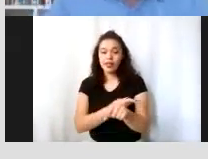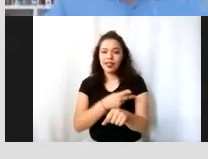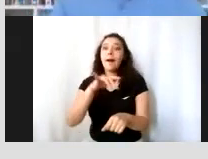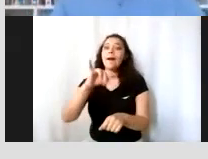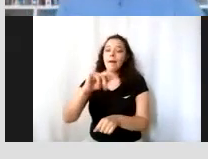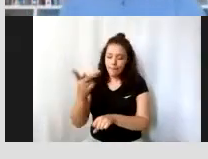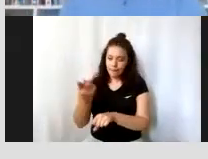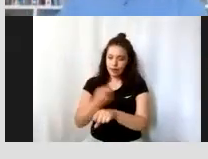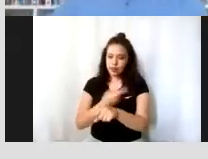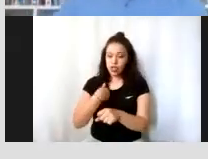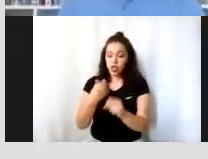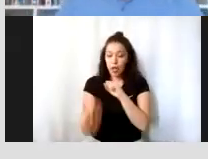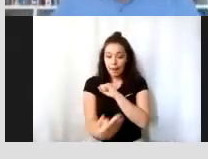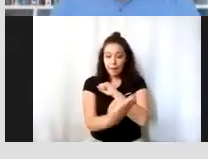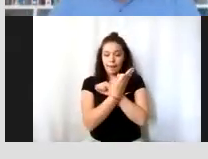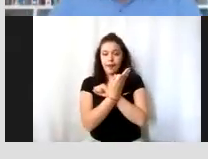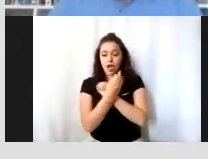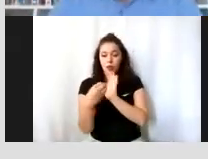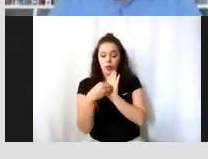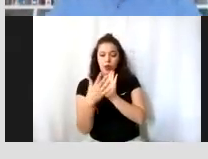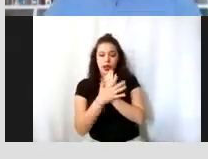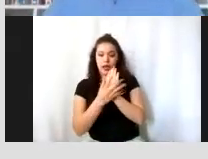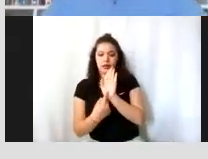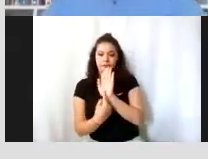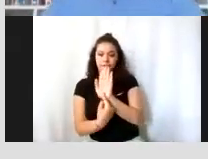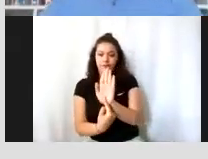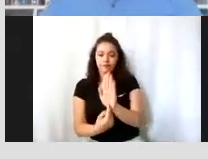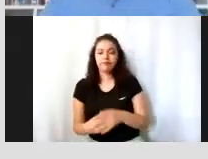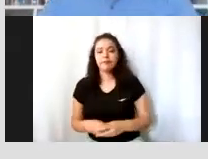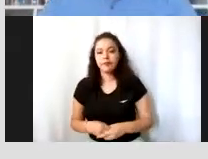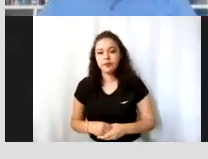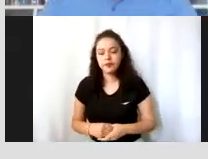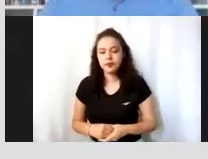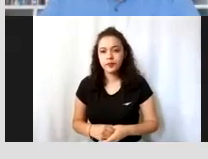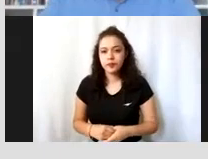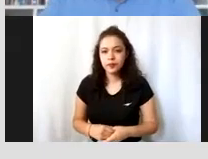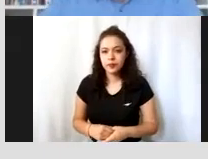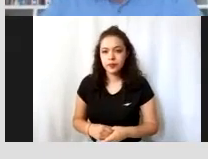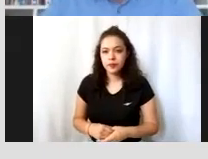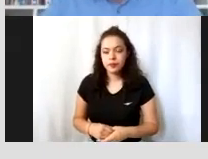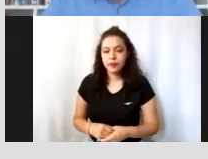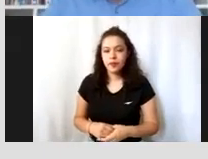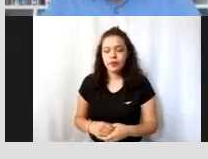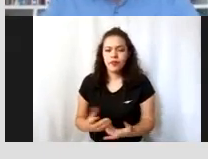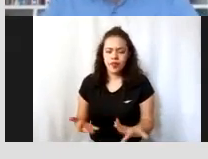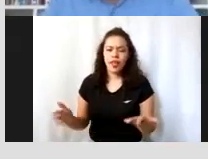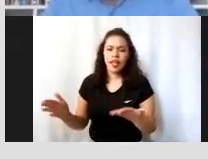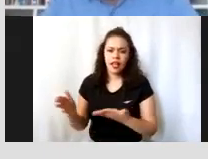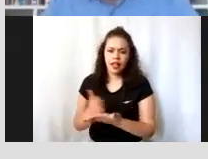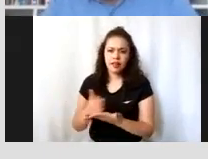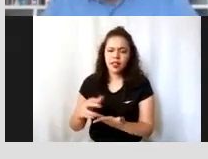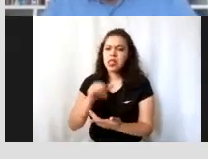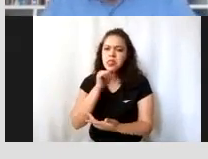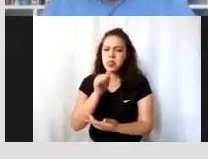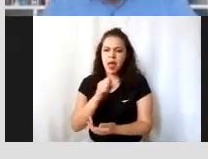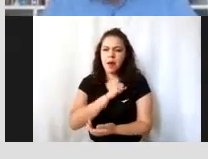me protegería incluyendo esto en los estatutos de la propia institución de asistencia privada, que además no tendría nada de malo, por